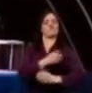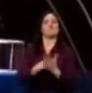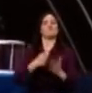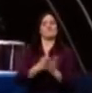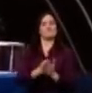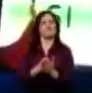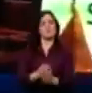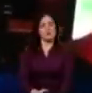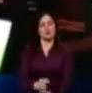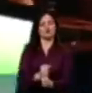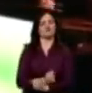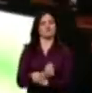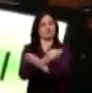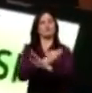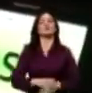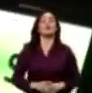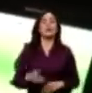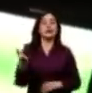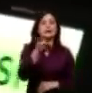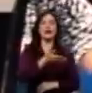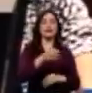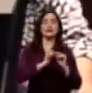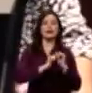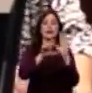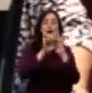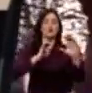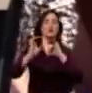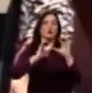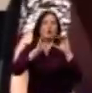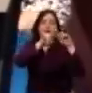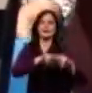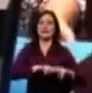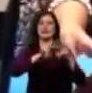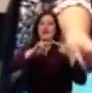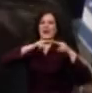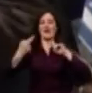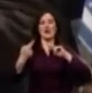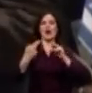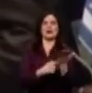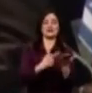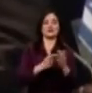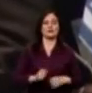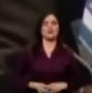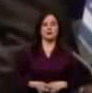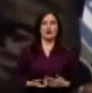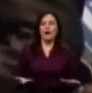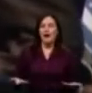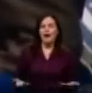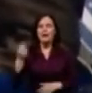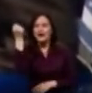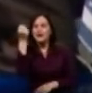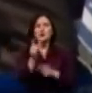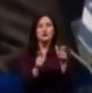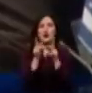para blindarnos. Revisar y reformar la ley de comunicación también formó parte de la discusión. No debemos seguir coartando